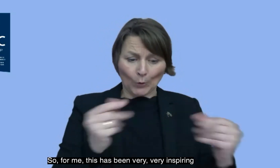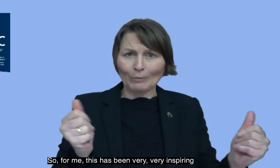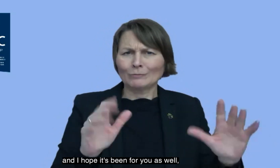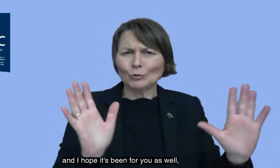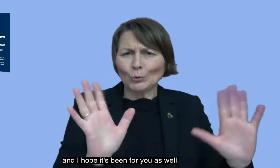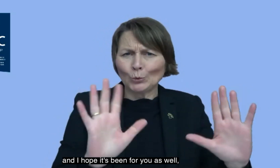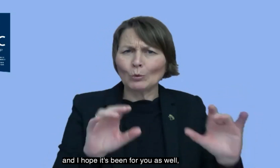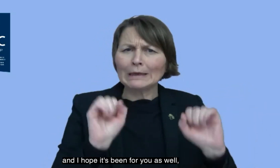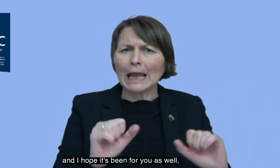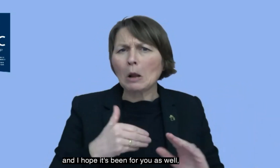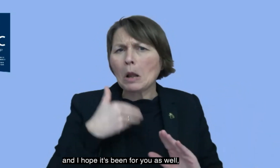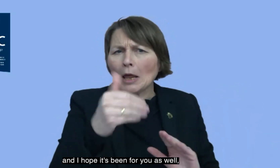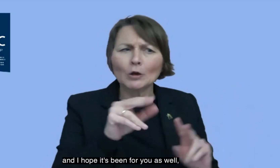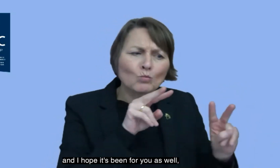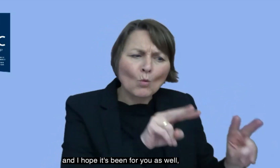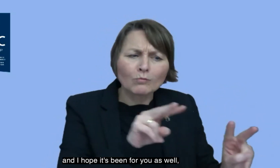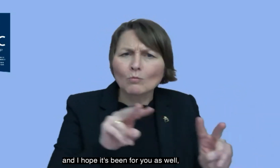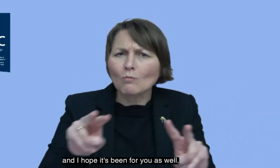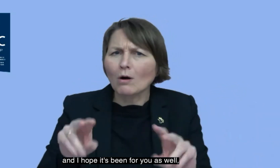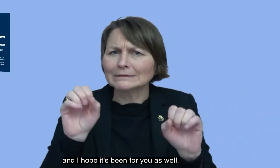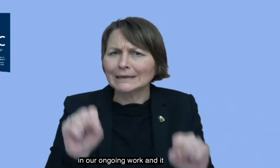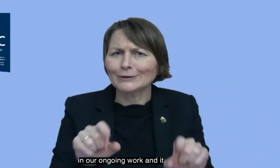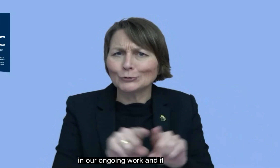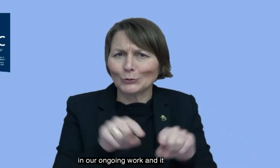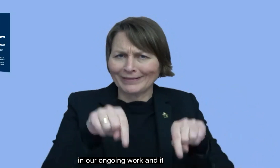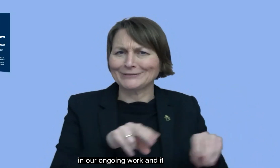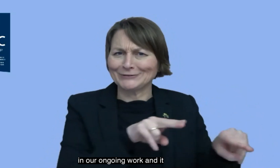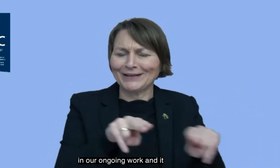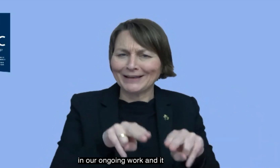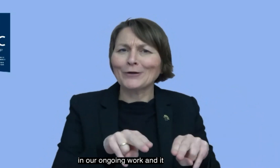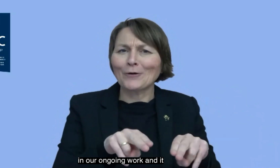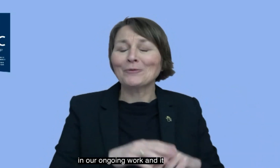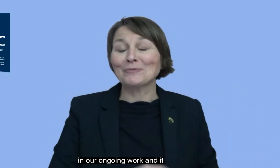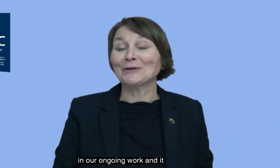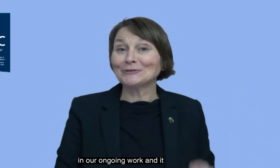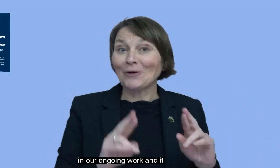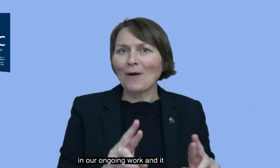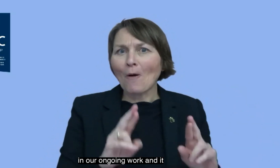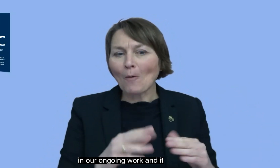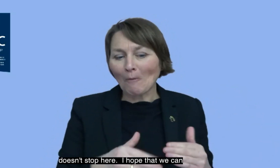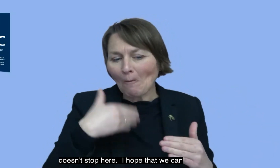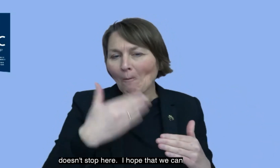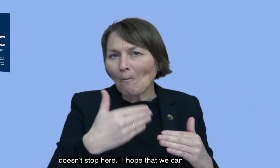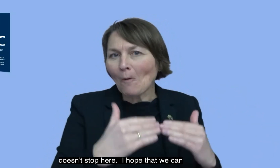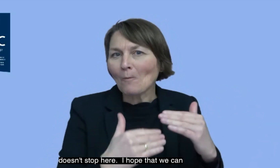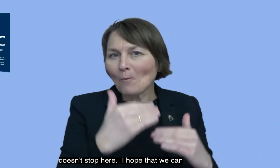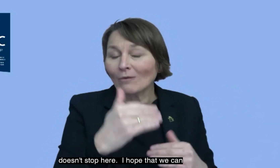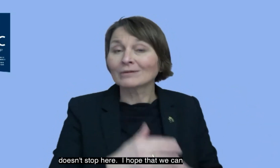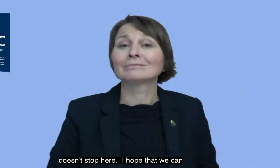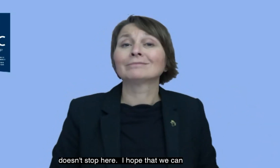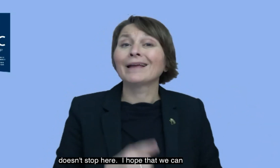que me ha llenado de inspiración y espero que haya sido también para ustedes. Este es un trabajo que no termina.